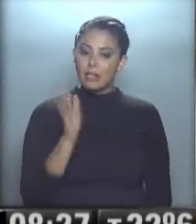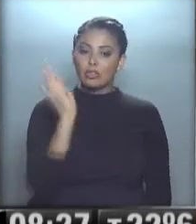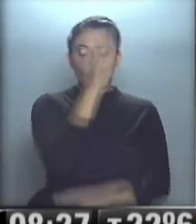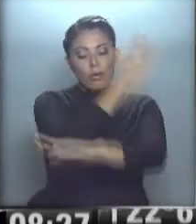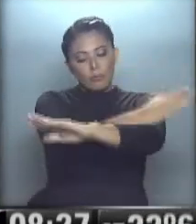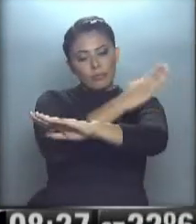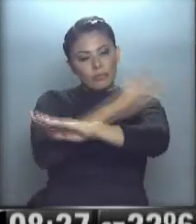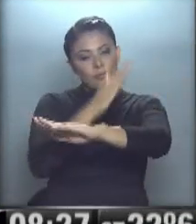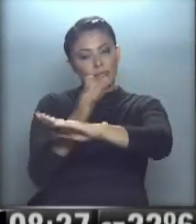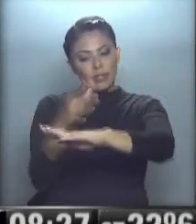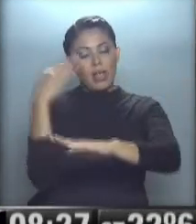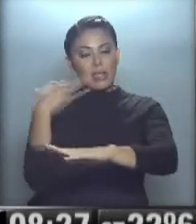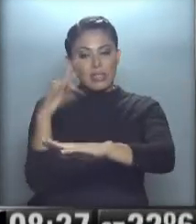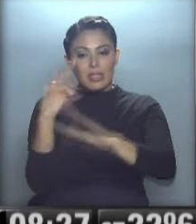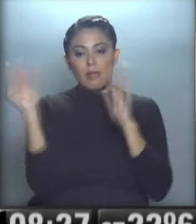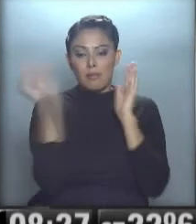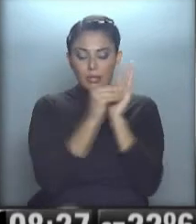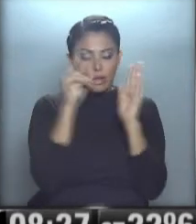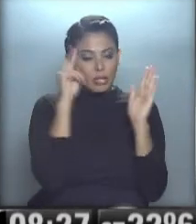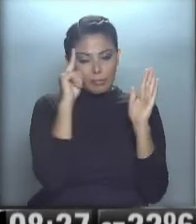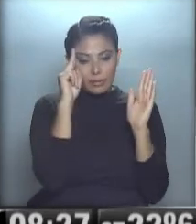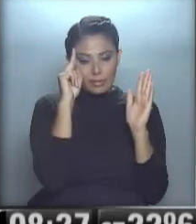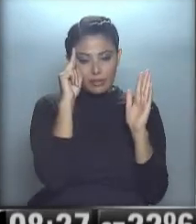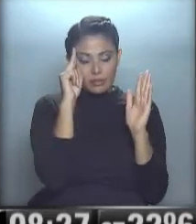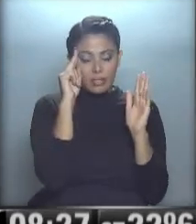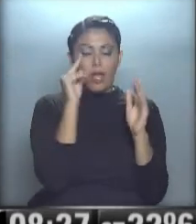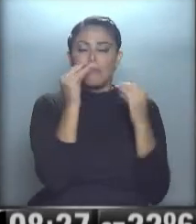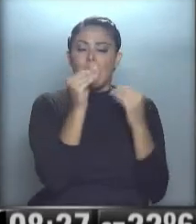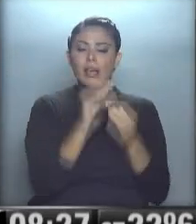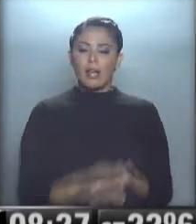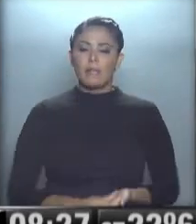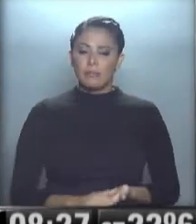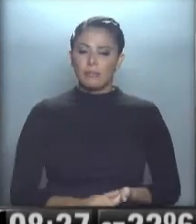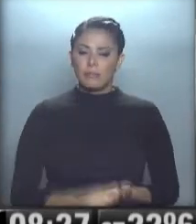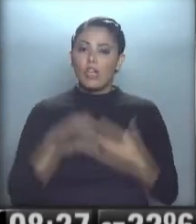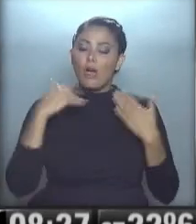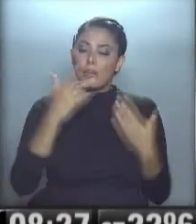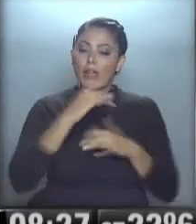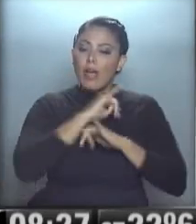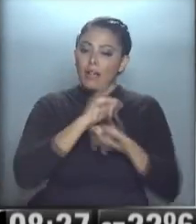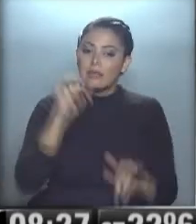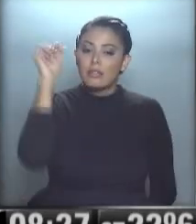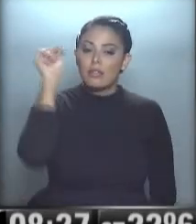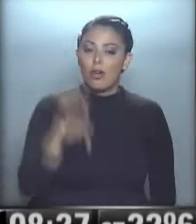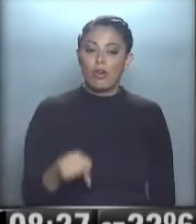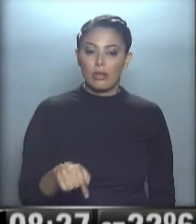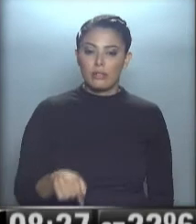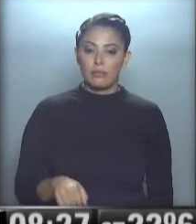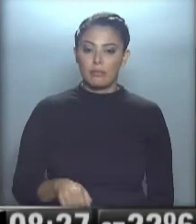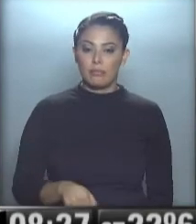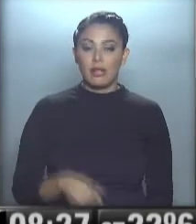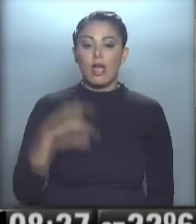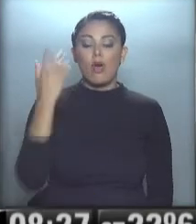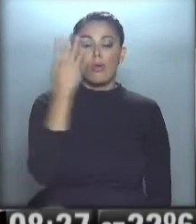valor mantenga la estructura de precios. ¿Con qué objetivo? Con el objetivo de garantizar que hoy son más